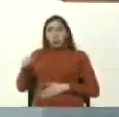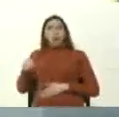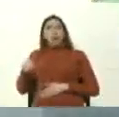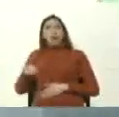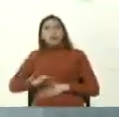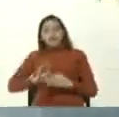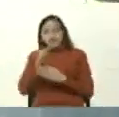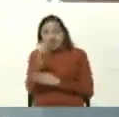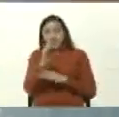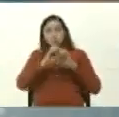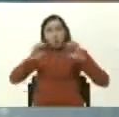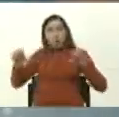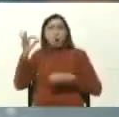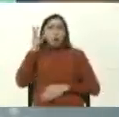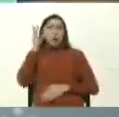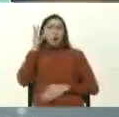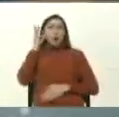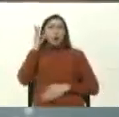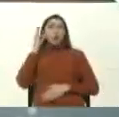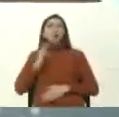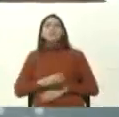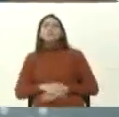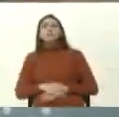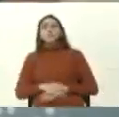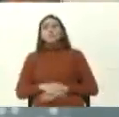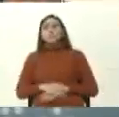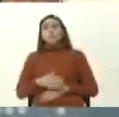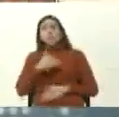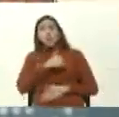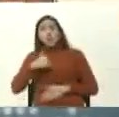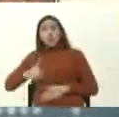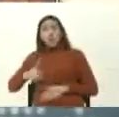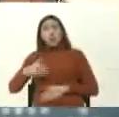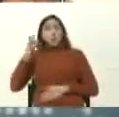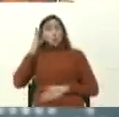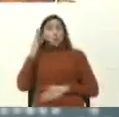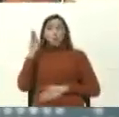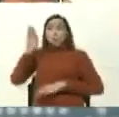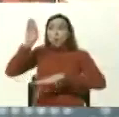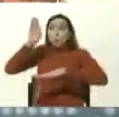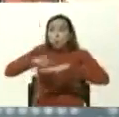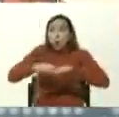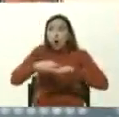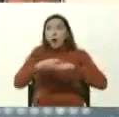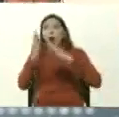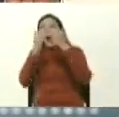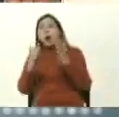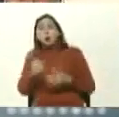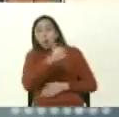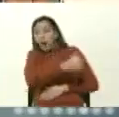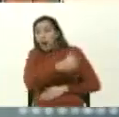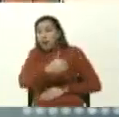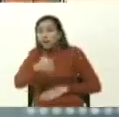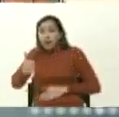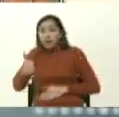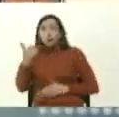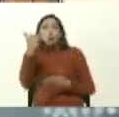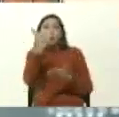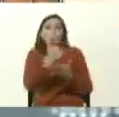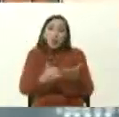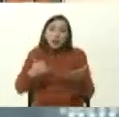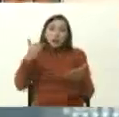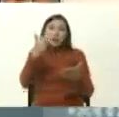de Educación Media, Catherine Carvajal. Yo quiero que Catherine haga un llamado a los estudiantes a